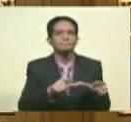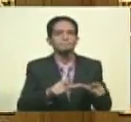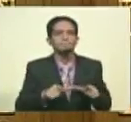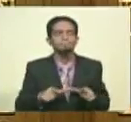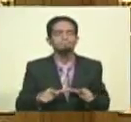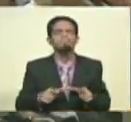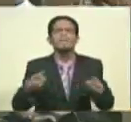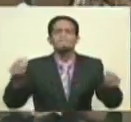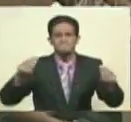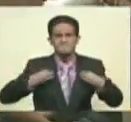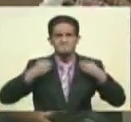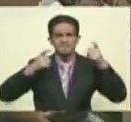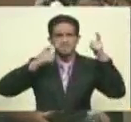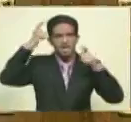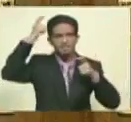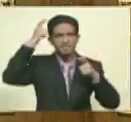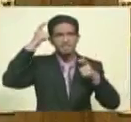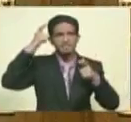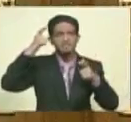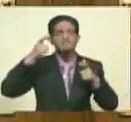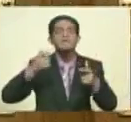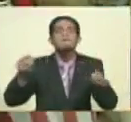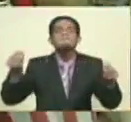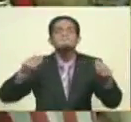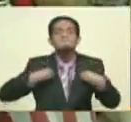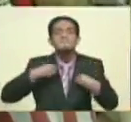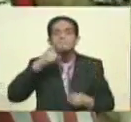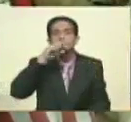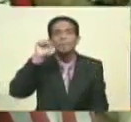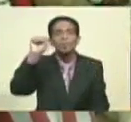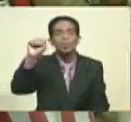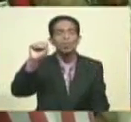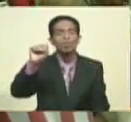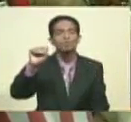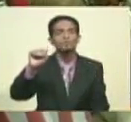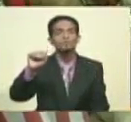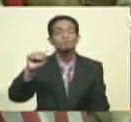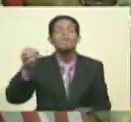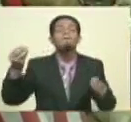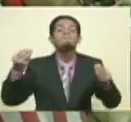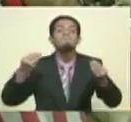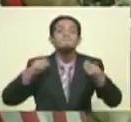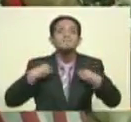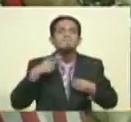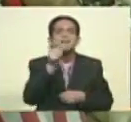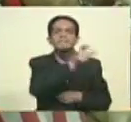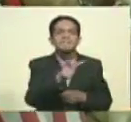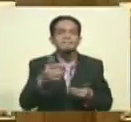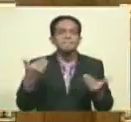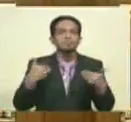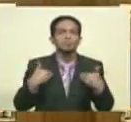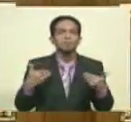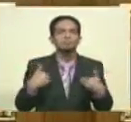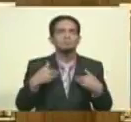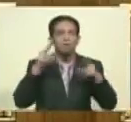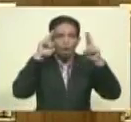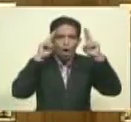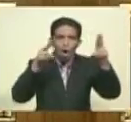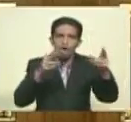viva Chávez! ¡Viva! ¡Que viva Maduro! ¡Viva! ¡Que vivan las víctimas! ¡Viva! ¡Honor